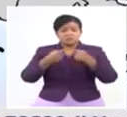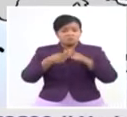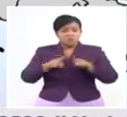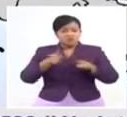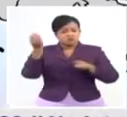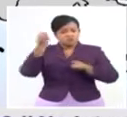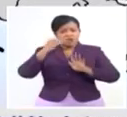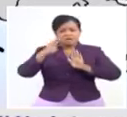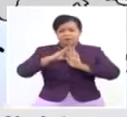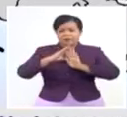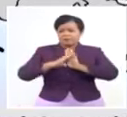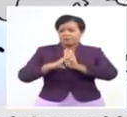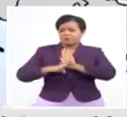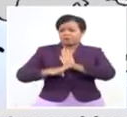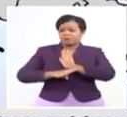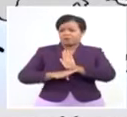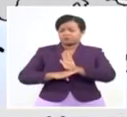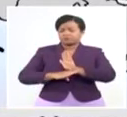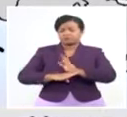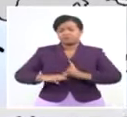que se vienen realizando.